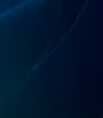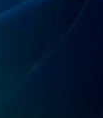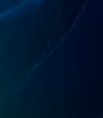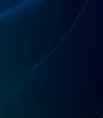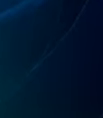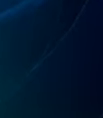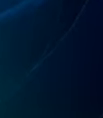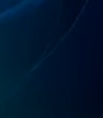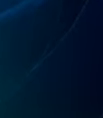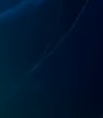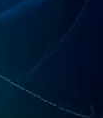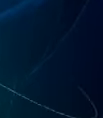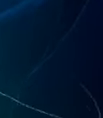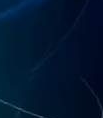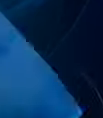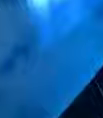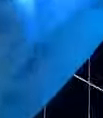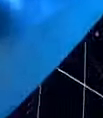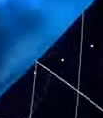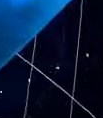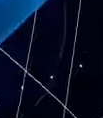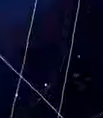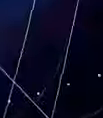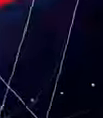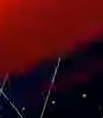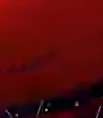mañana, su cartelera.